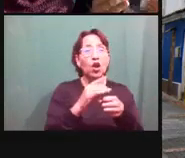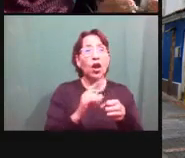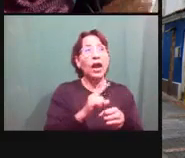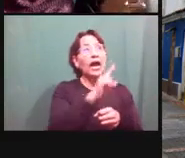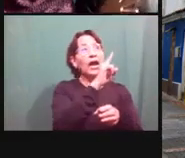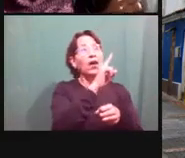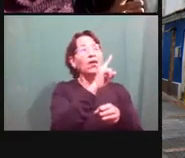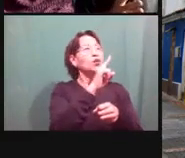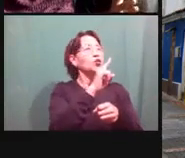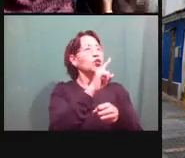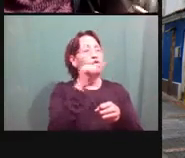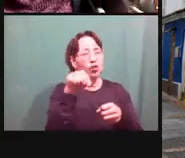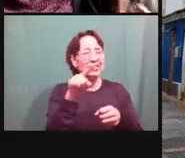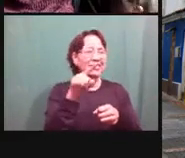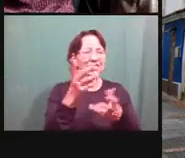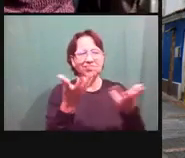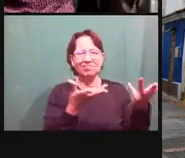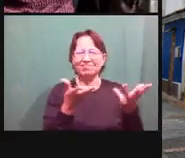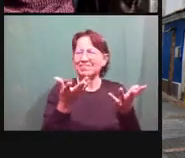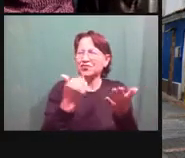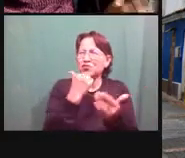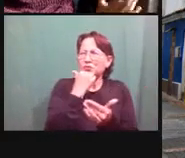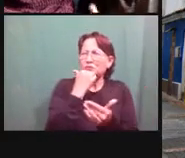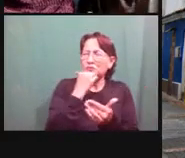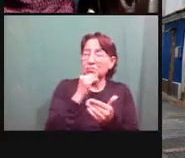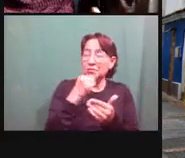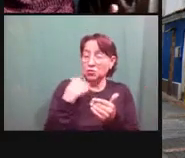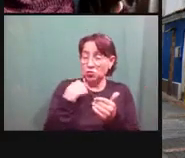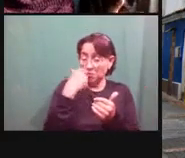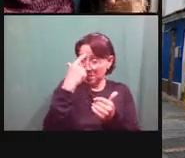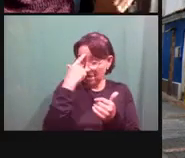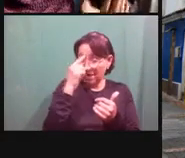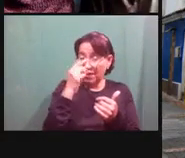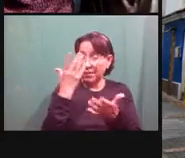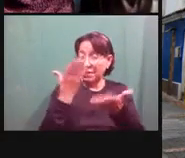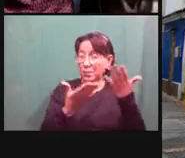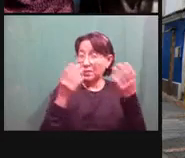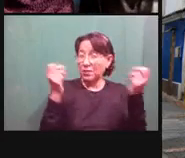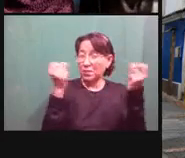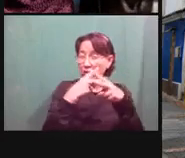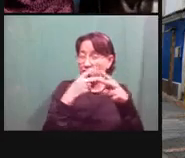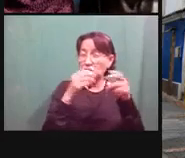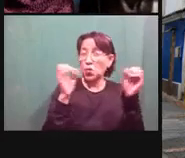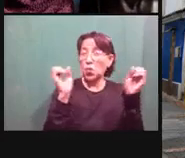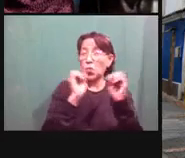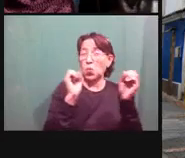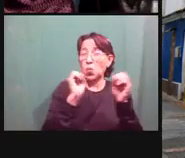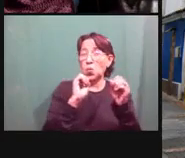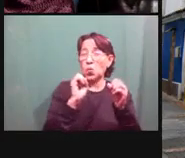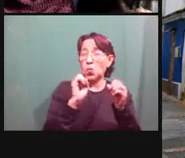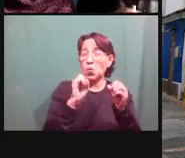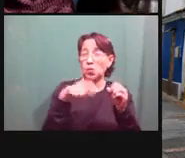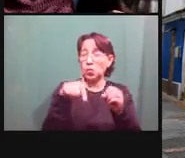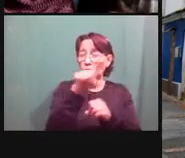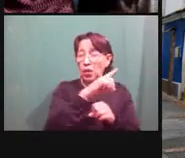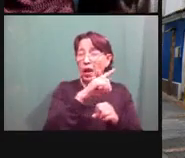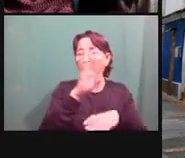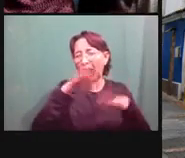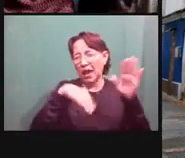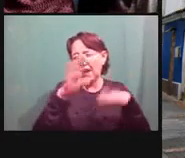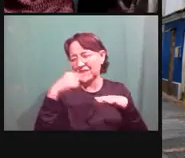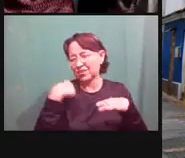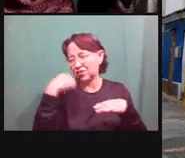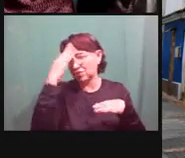arriba? De pronto son sus dinámicas de violencia que no permiten que nos adentremos a estos lugares donde también existe una